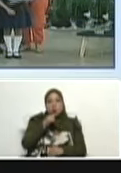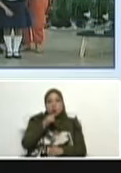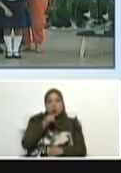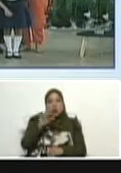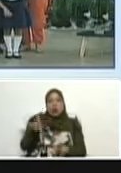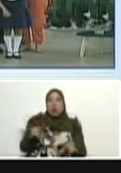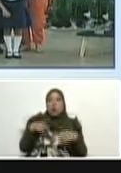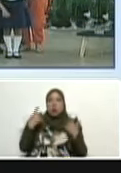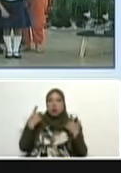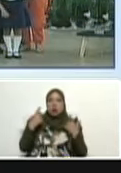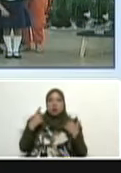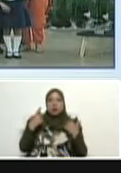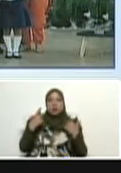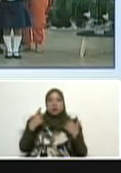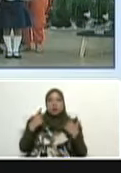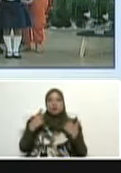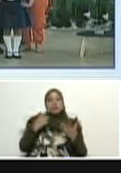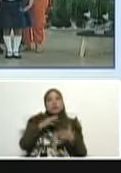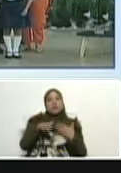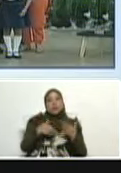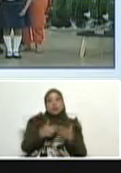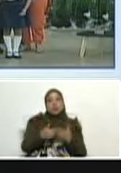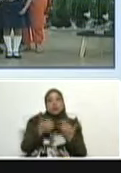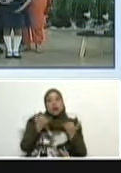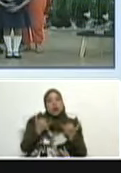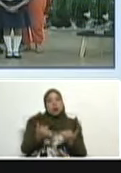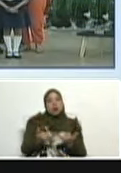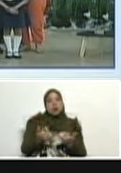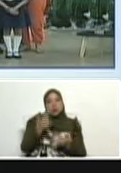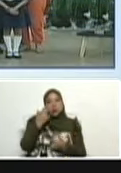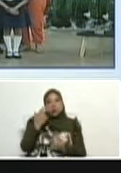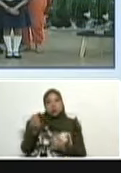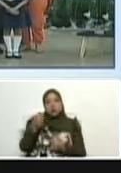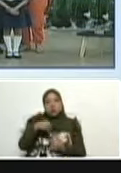Guaira, allá están precisamente